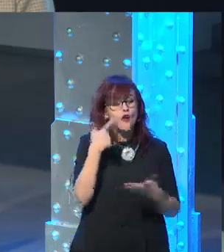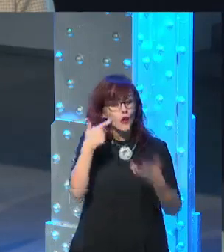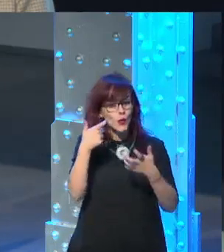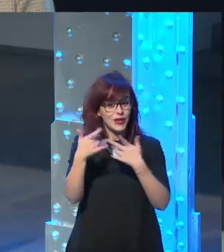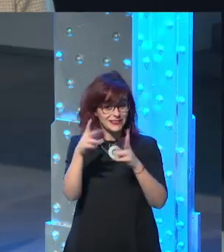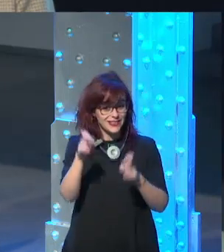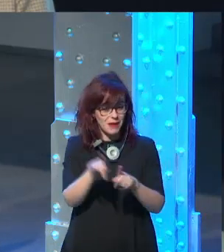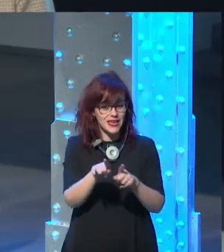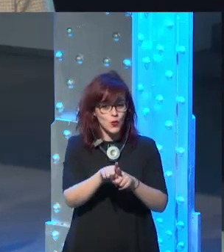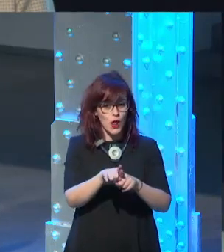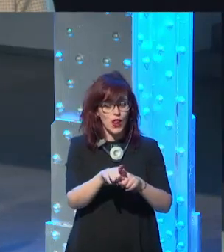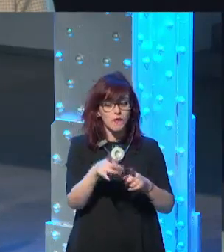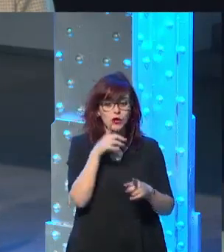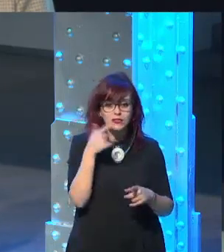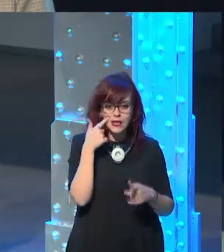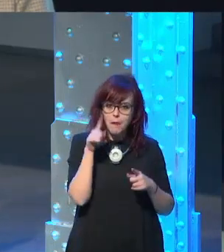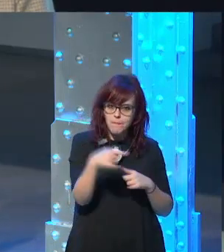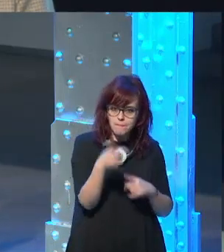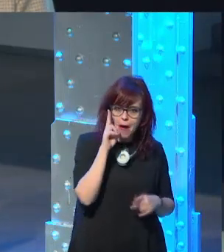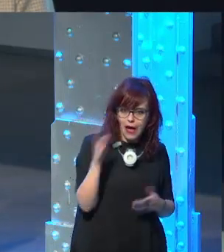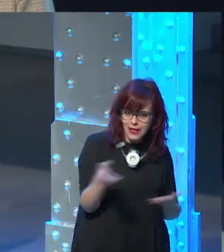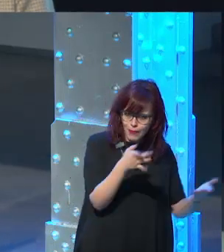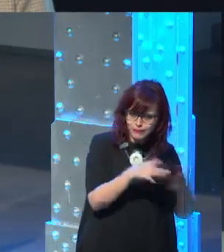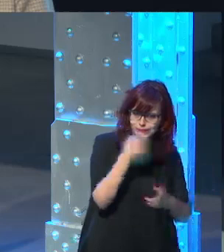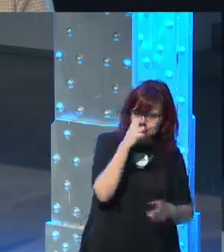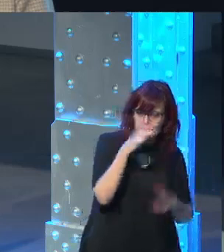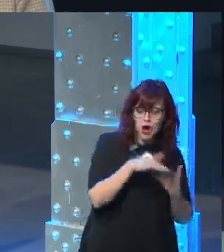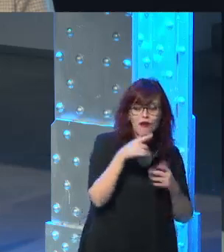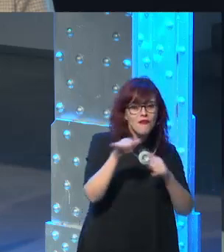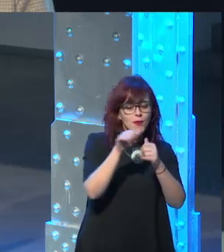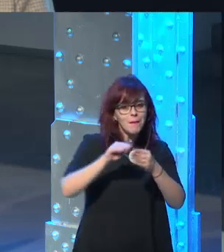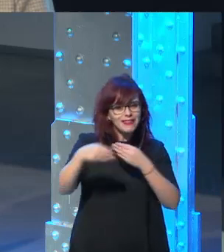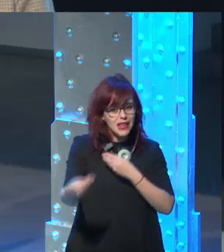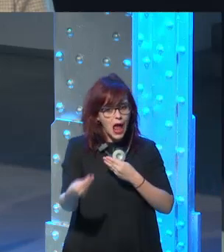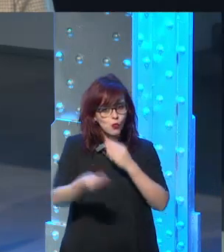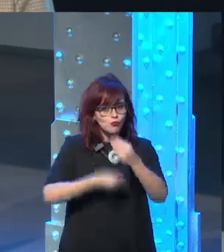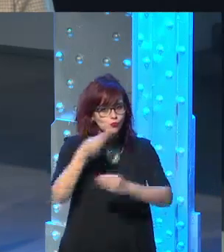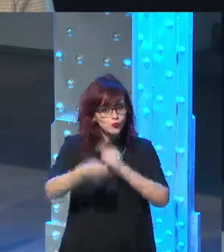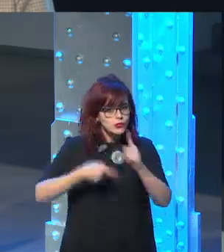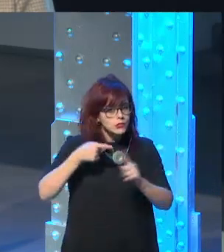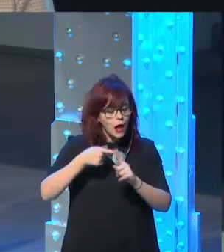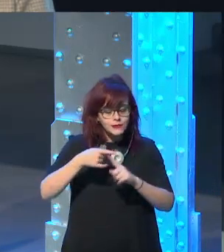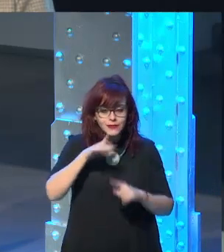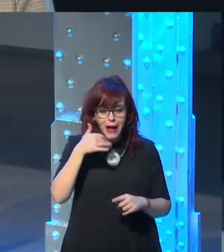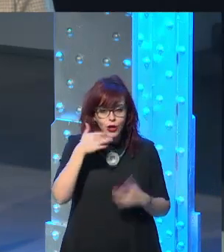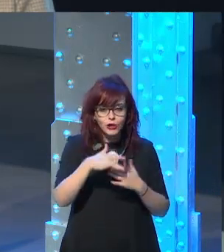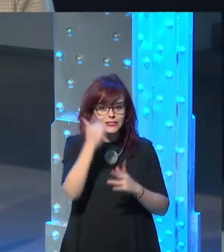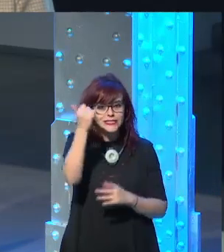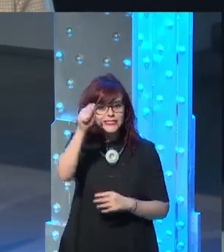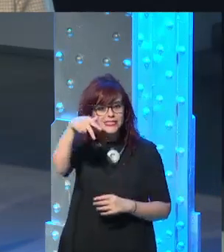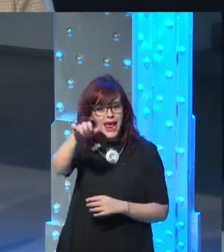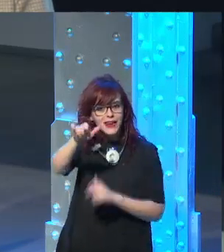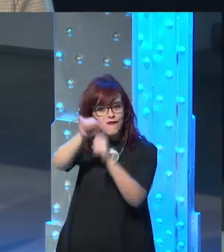Claro, pasar, porque la verdad es que merece la pena. Hasta con los materiales que ha utilizado, y lo veía tan Jane